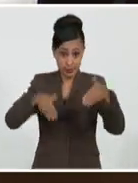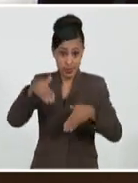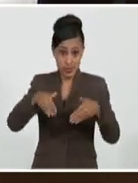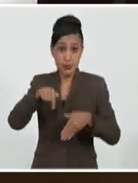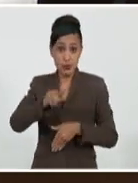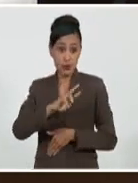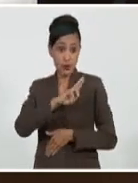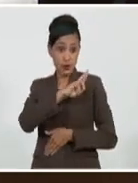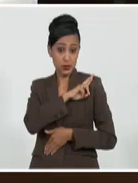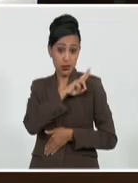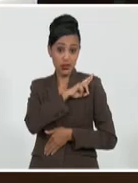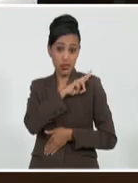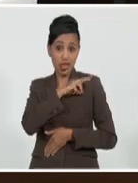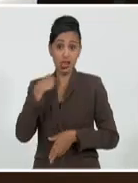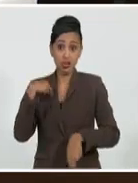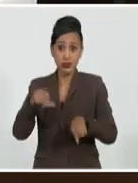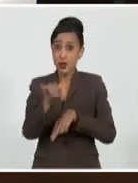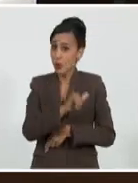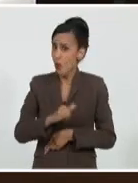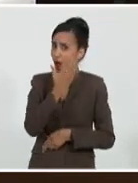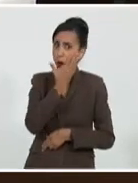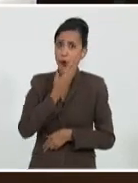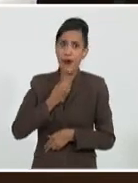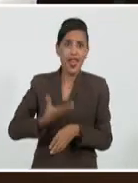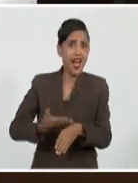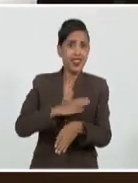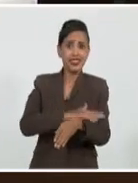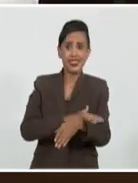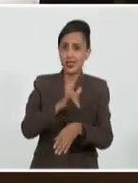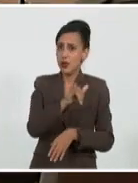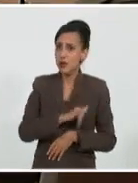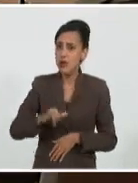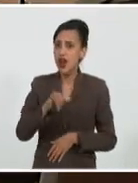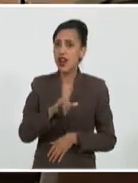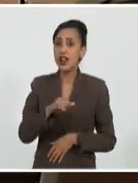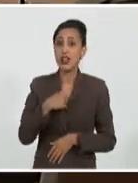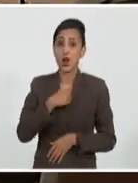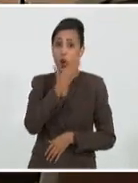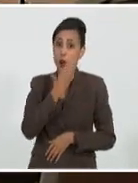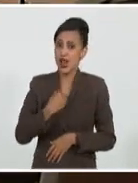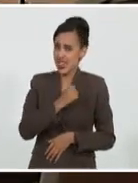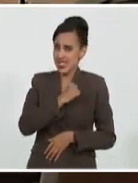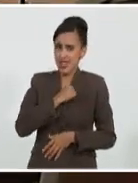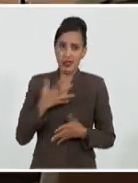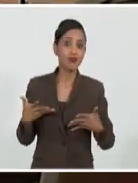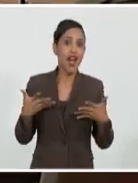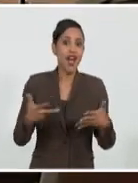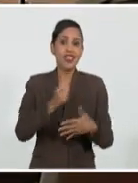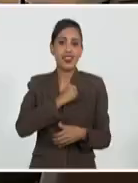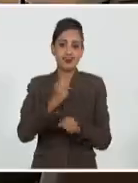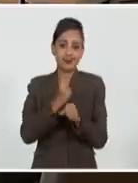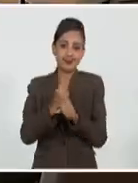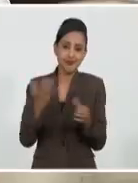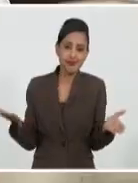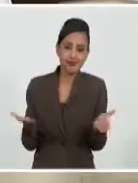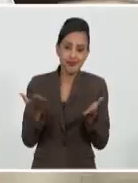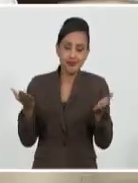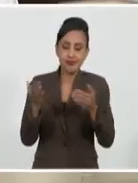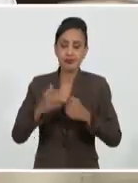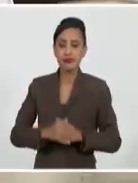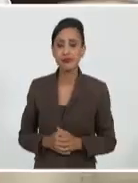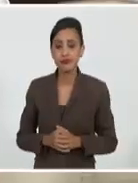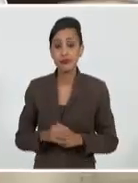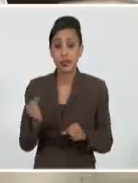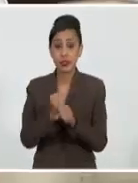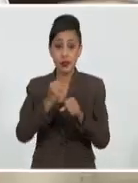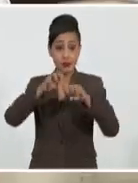hoy fueron jóvenes y también quisieron esa oportunidad. El activismo revolucionario en Internet y la